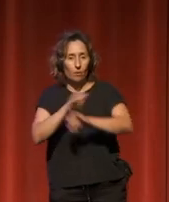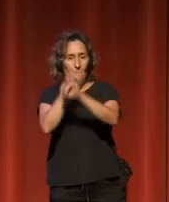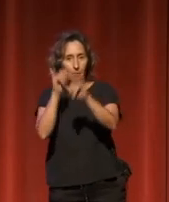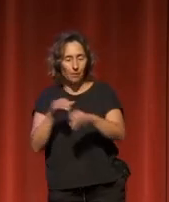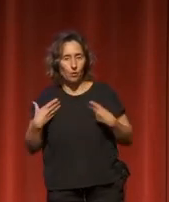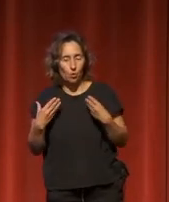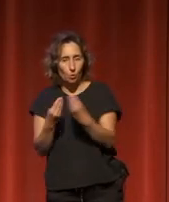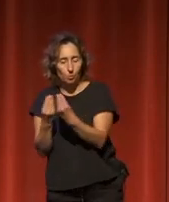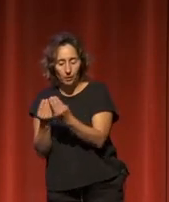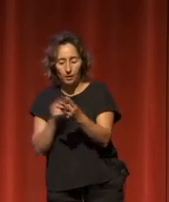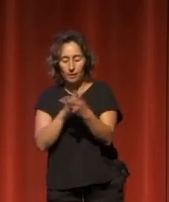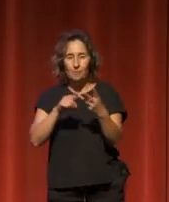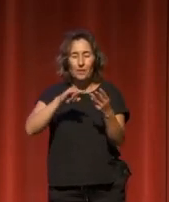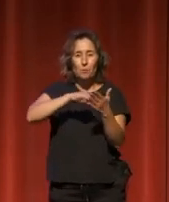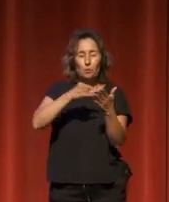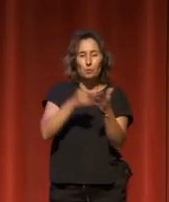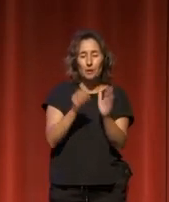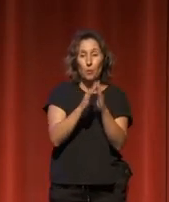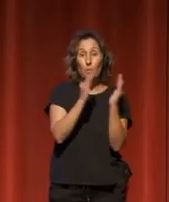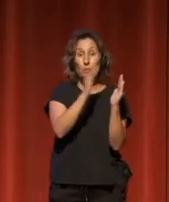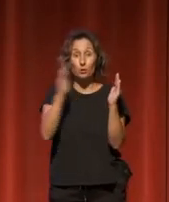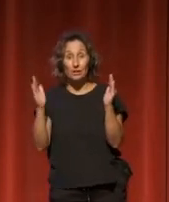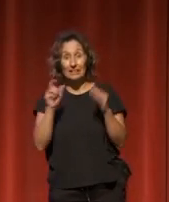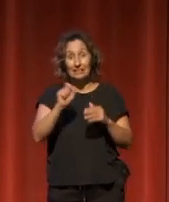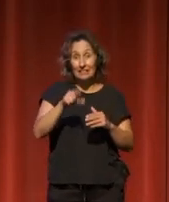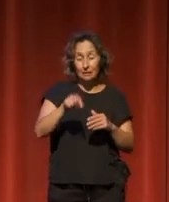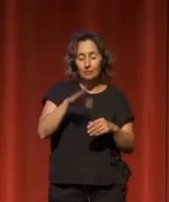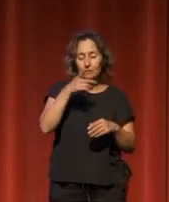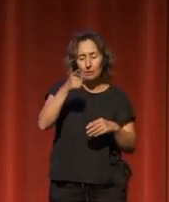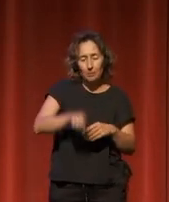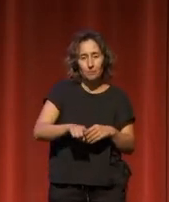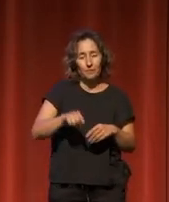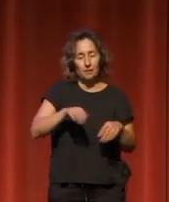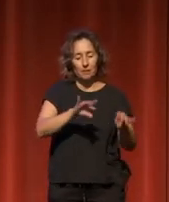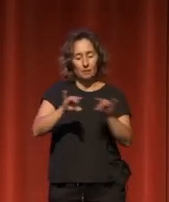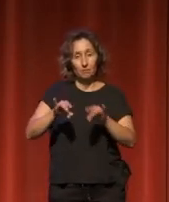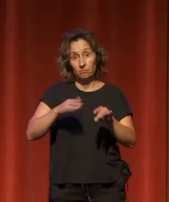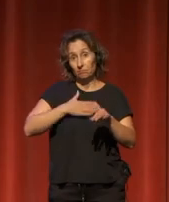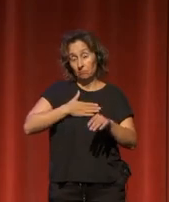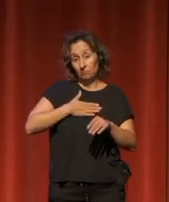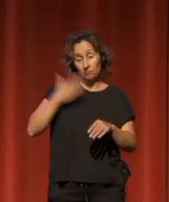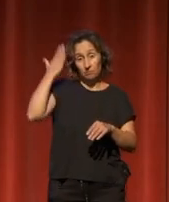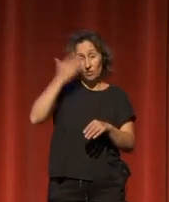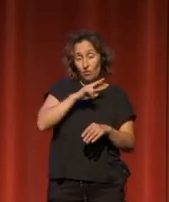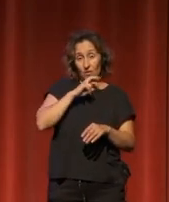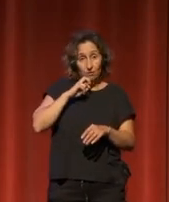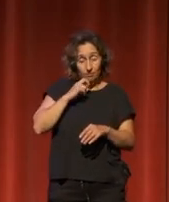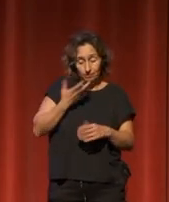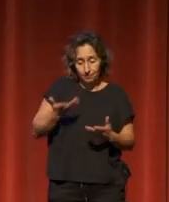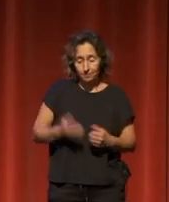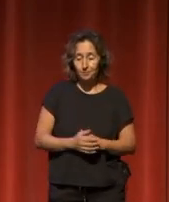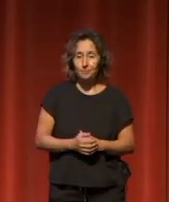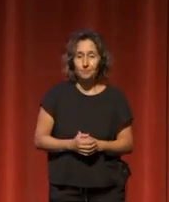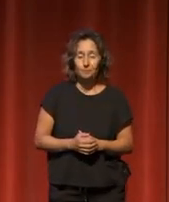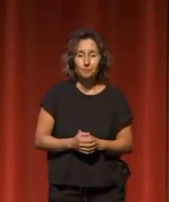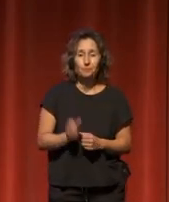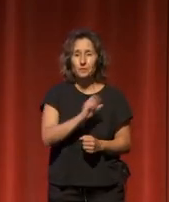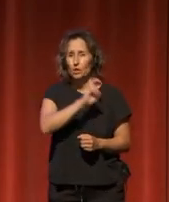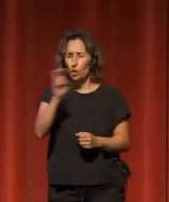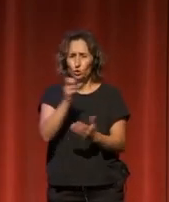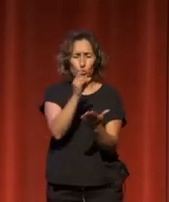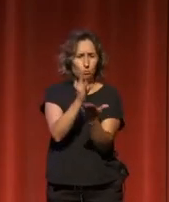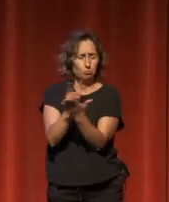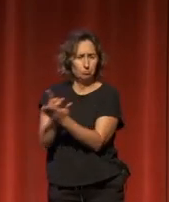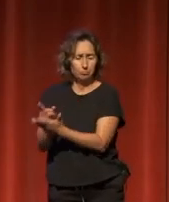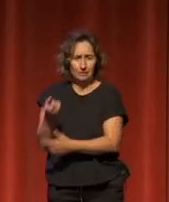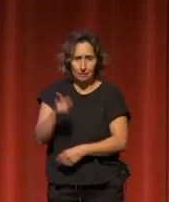el proyecto bibliotecas y semillas declarado patrimonio cultural y material de navarra y tantos otros entre los retos que